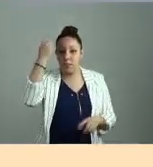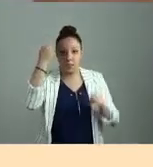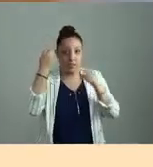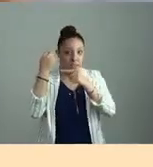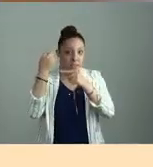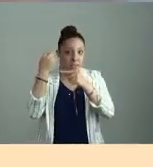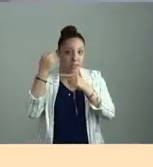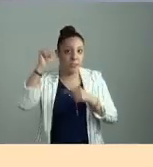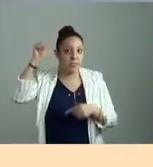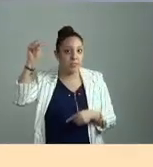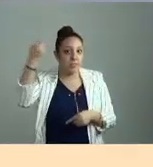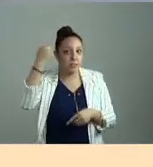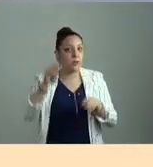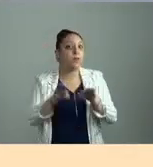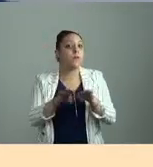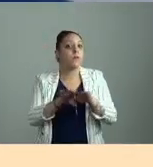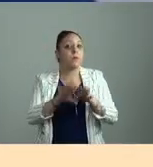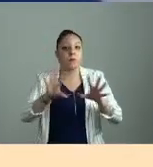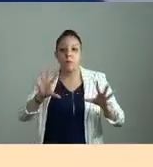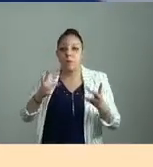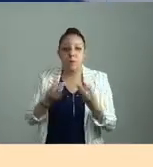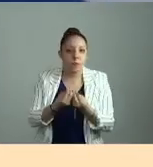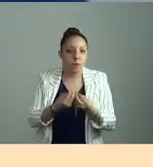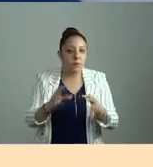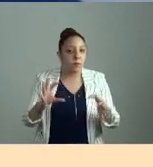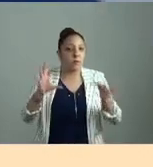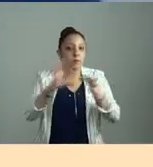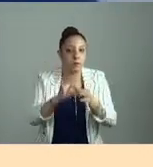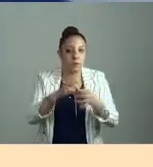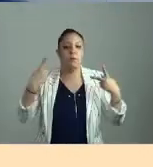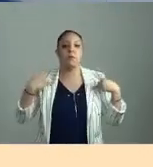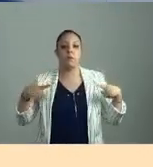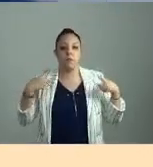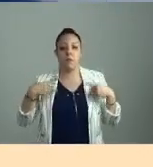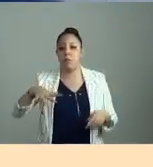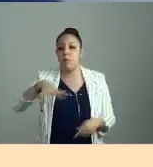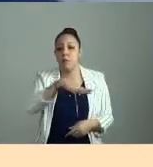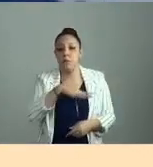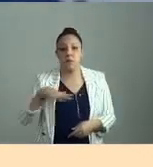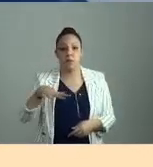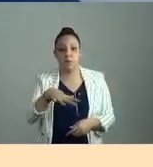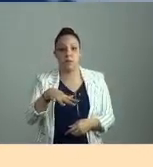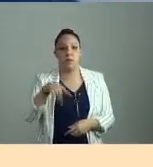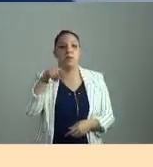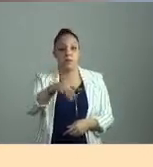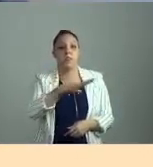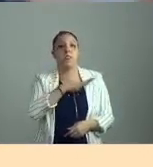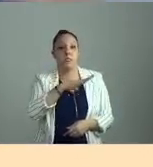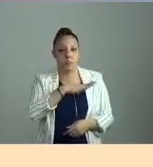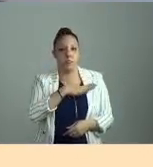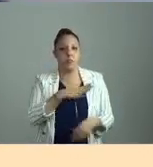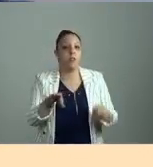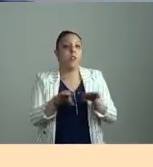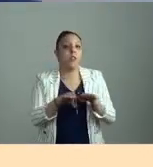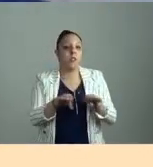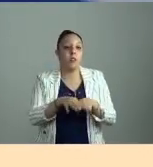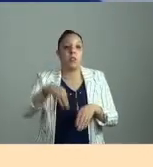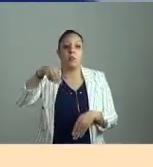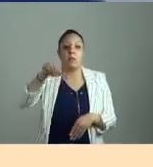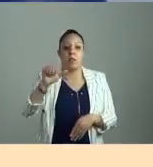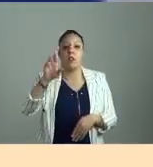de los comunes muy importantes si que hay todo max se olvida